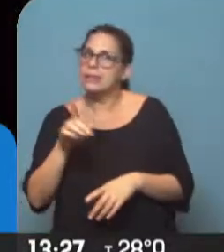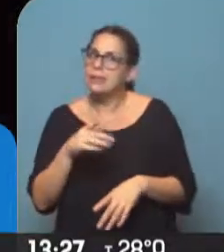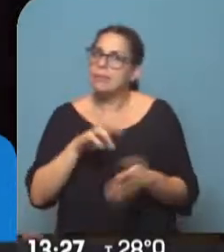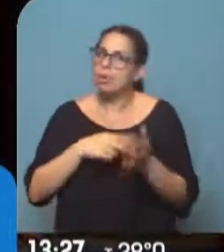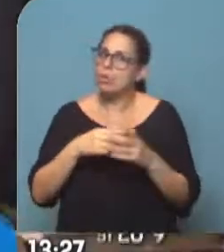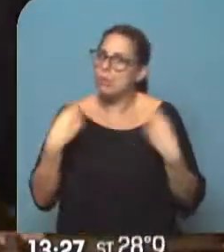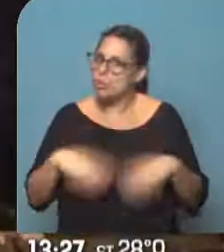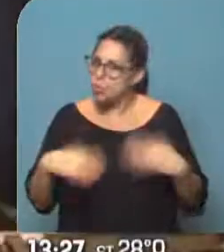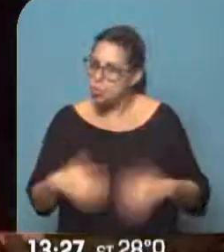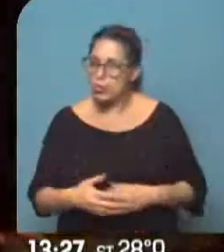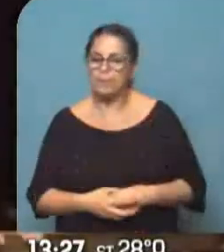tema